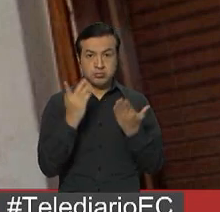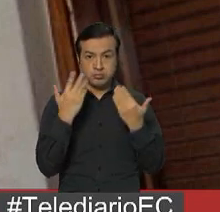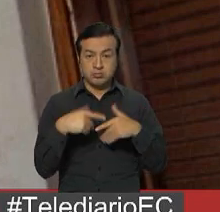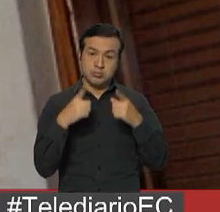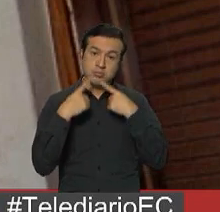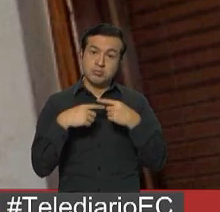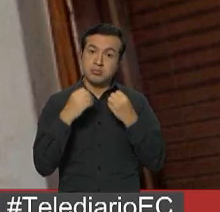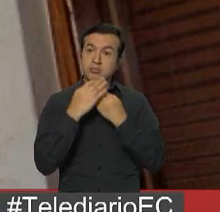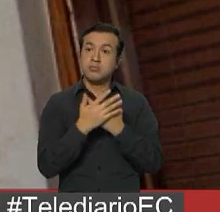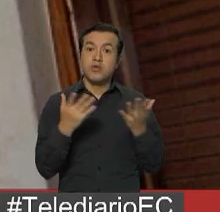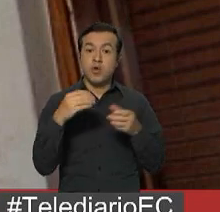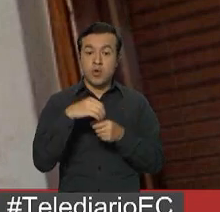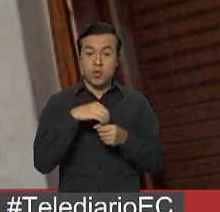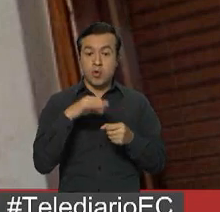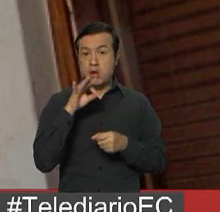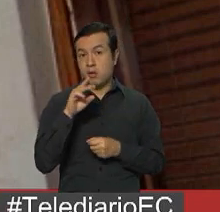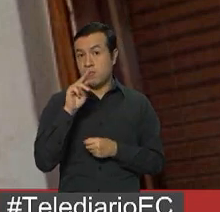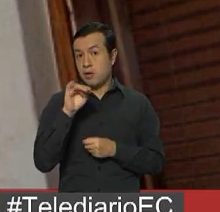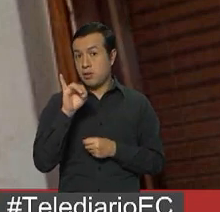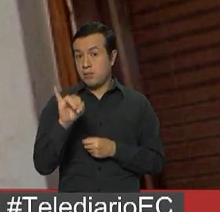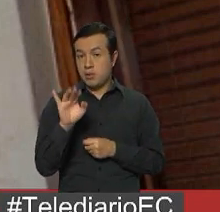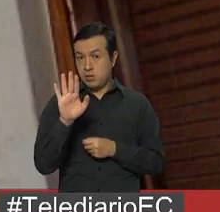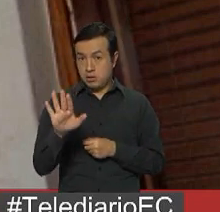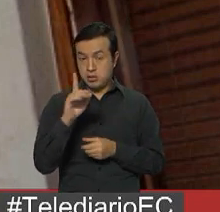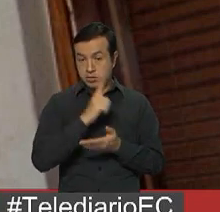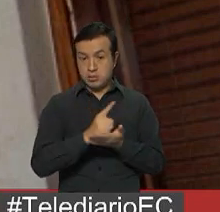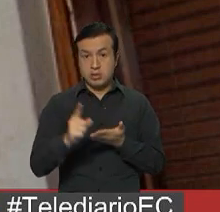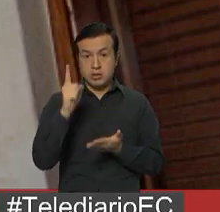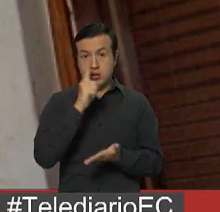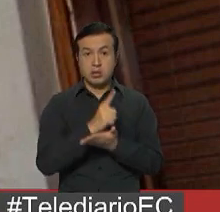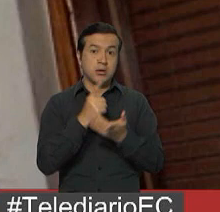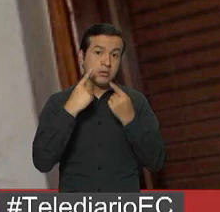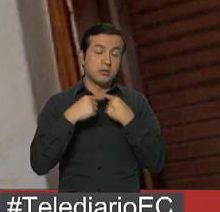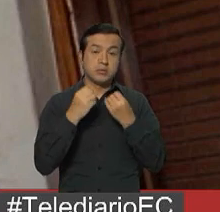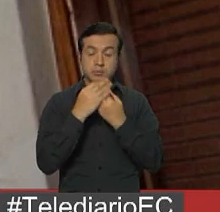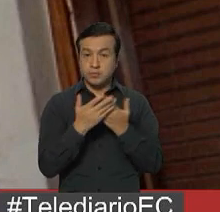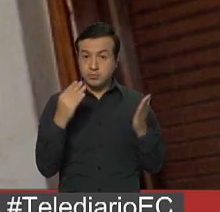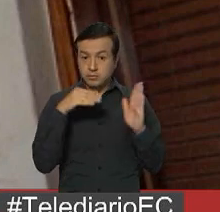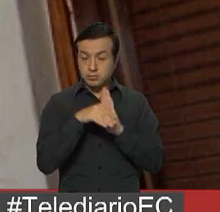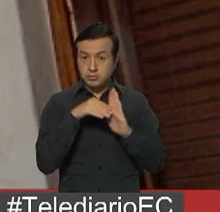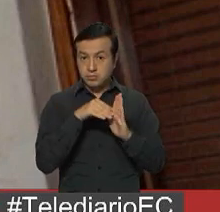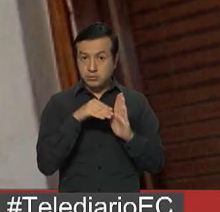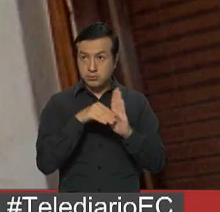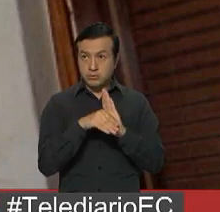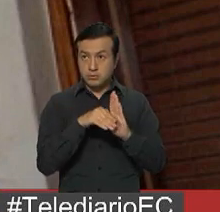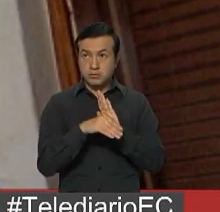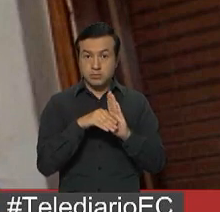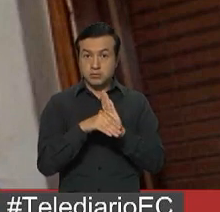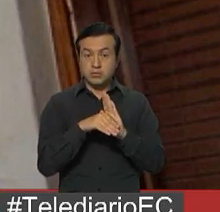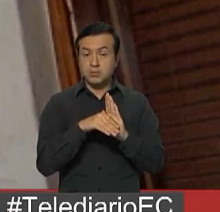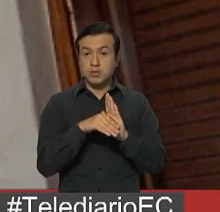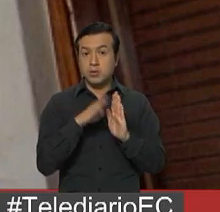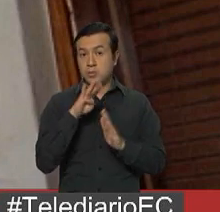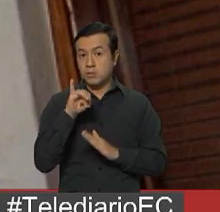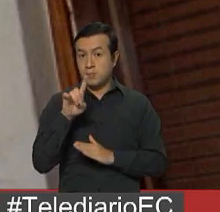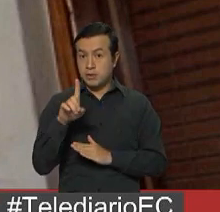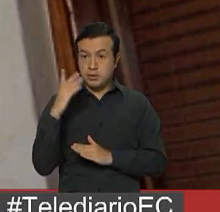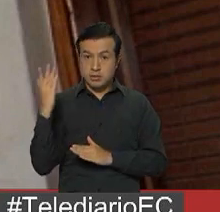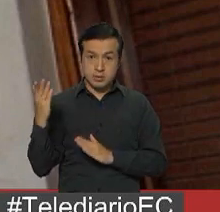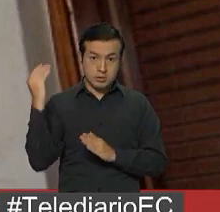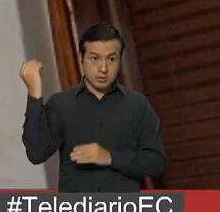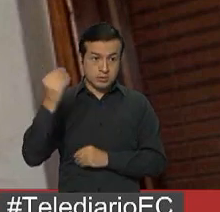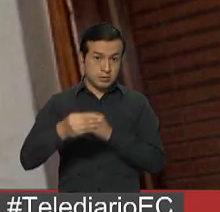anunciado que el fondo monetario internacional la semana anterior se anunció también que el banco interamericano de desarrollo están haciendo ya